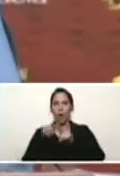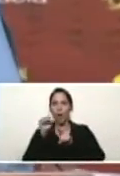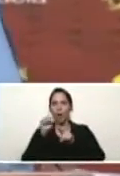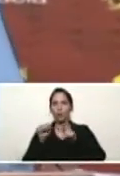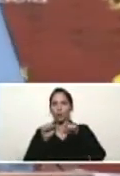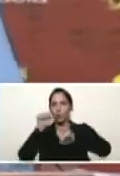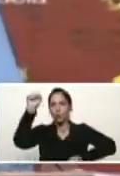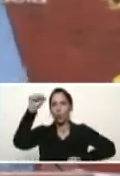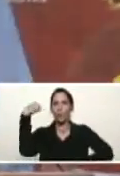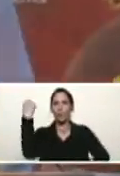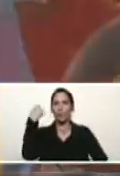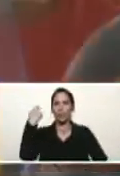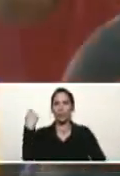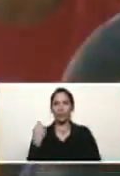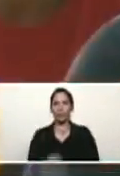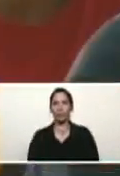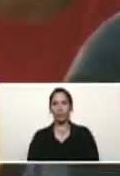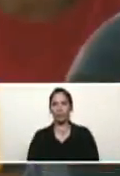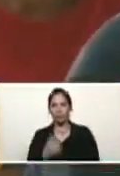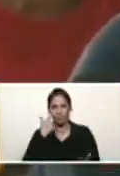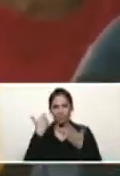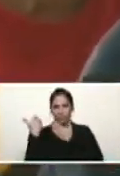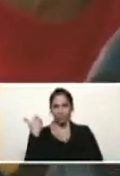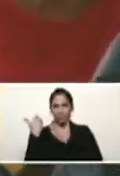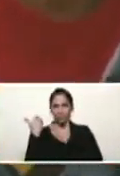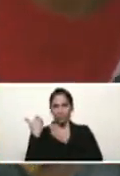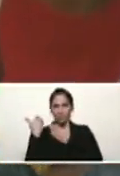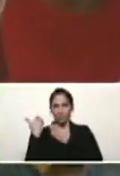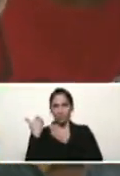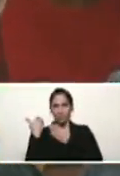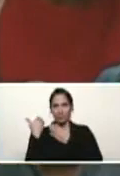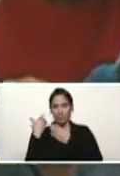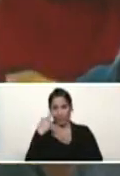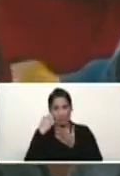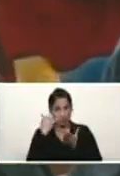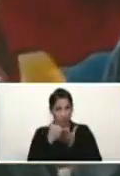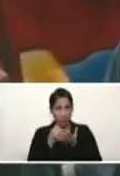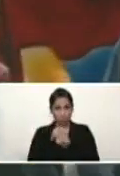Super llanero. Ahora, fíjense ustedes.